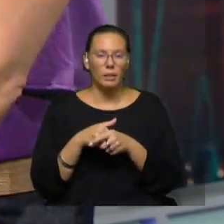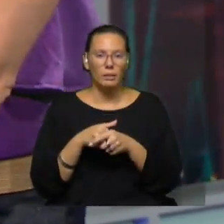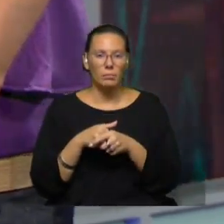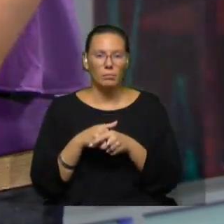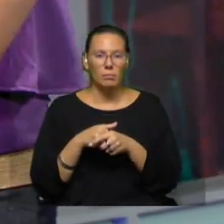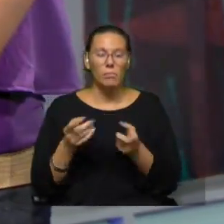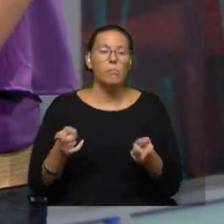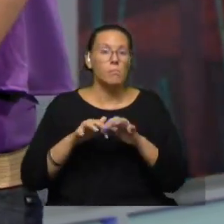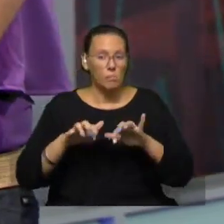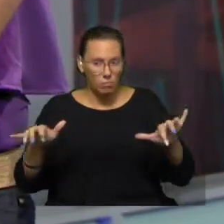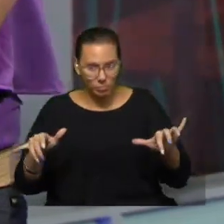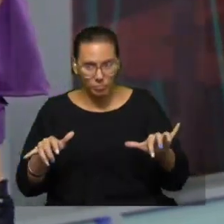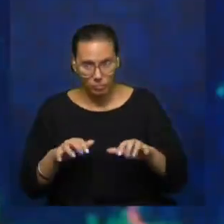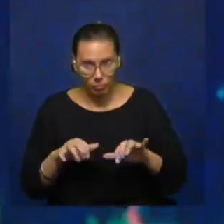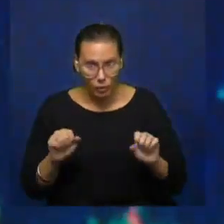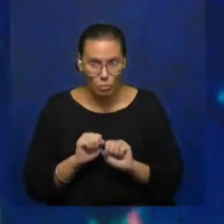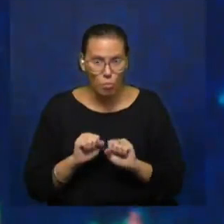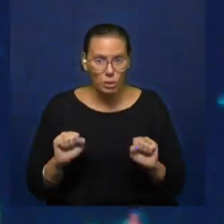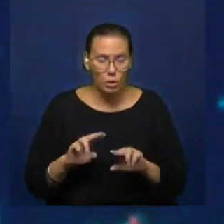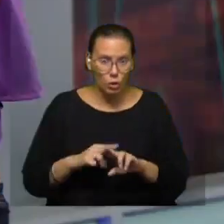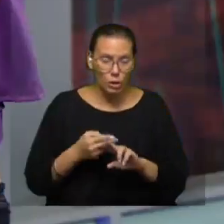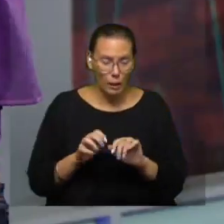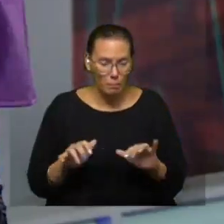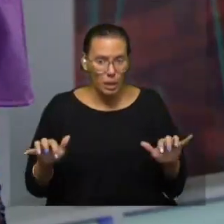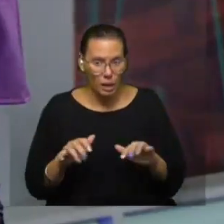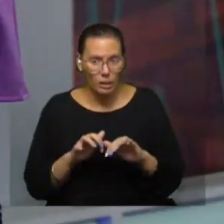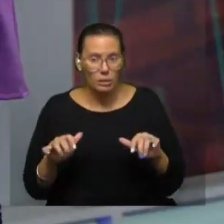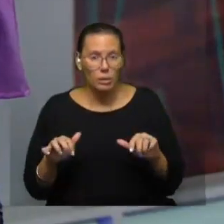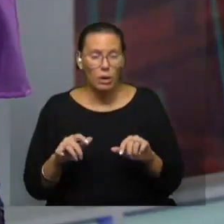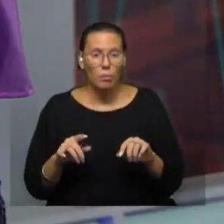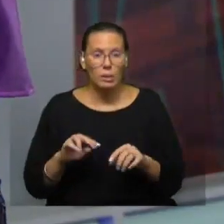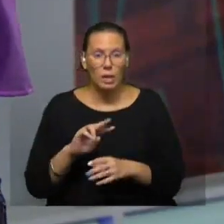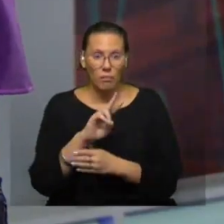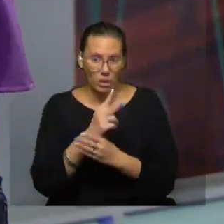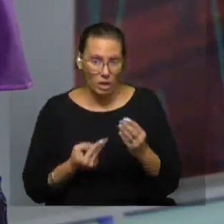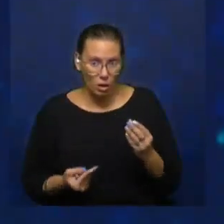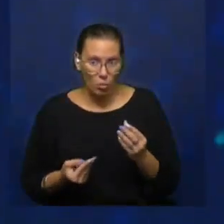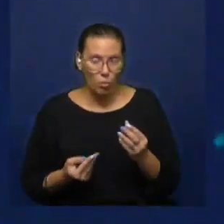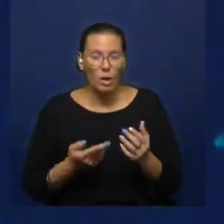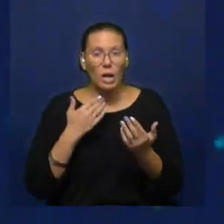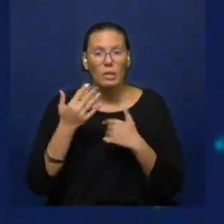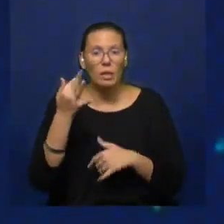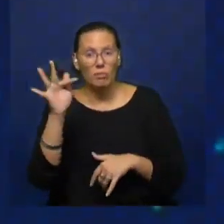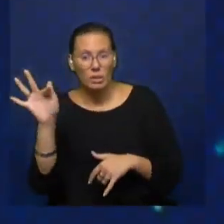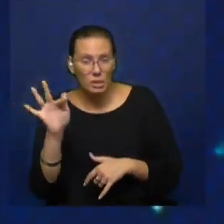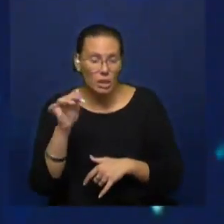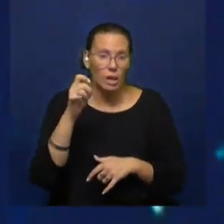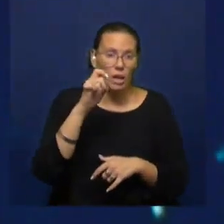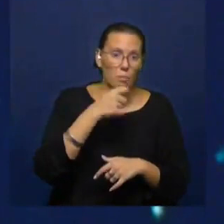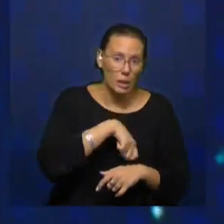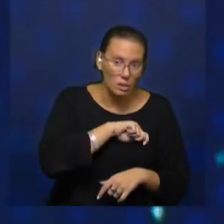¿retomás el piano, puede ser? Tiene como sí. algunas... ¿Y va a ser como bilingüe también? ¿Vas a cantar sí. algo en francés, algo en español? Sí,